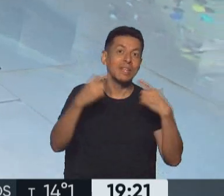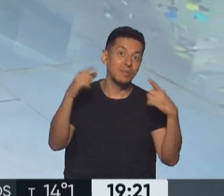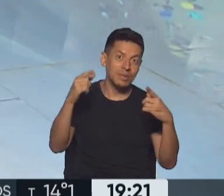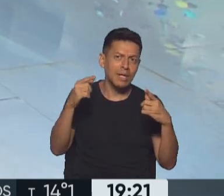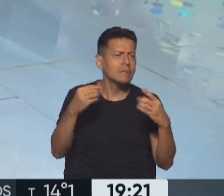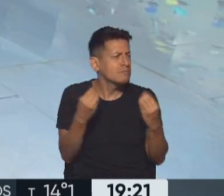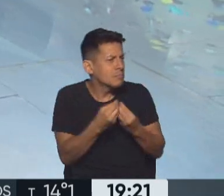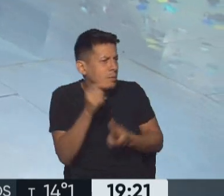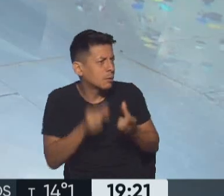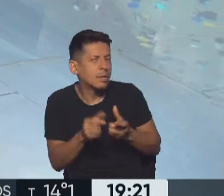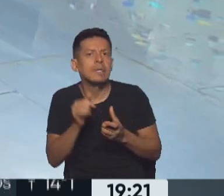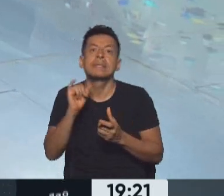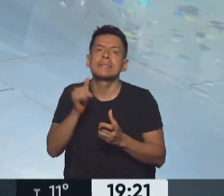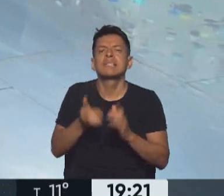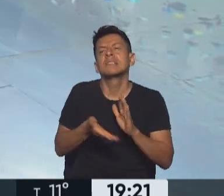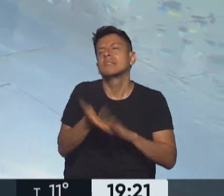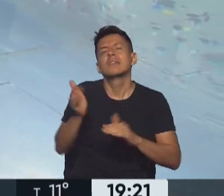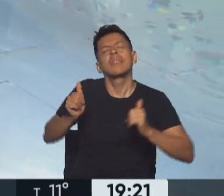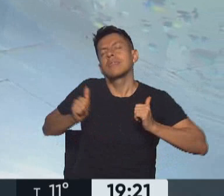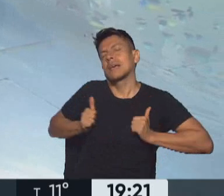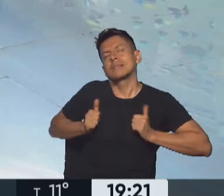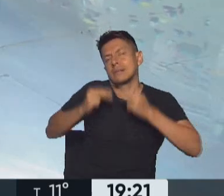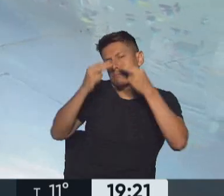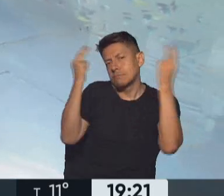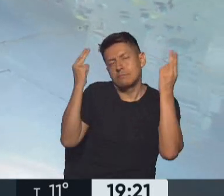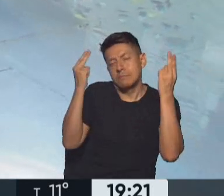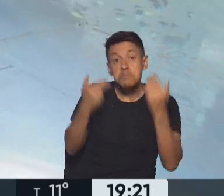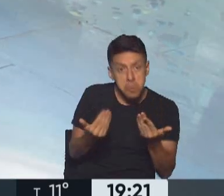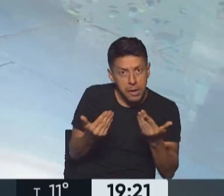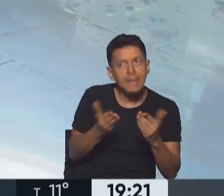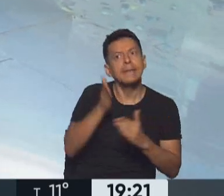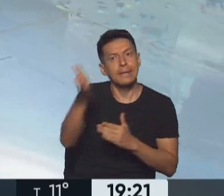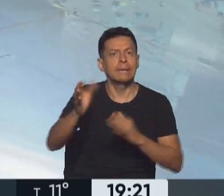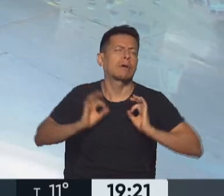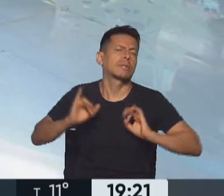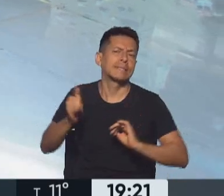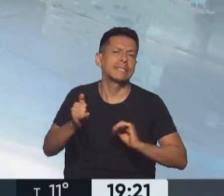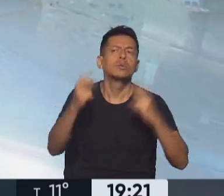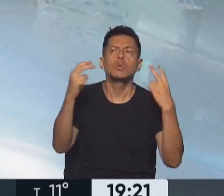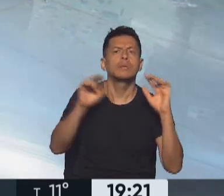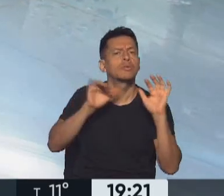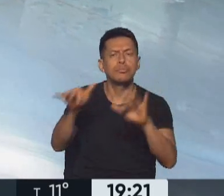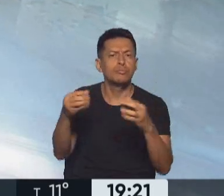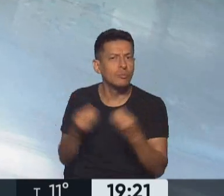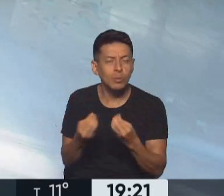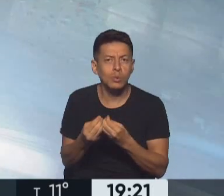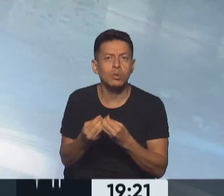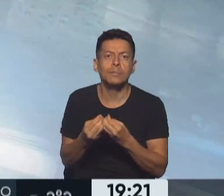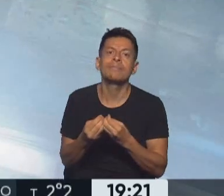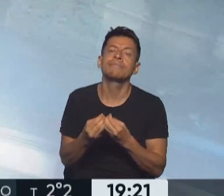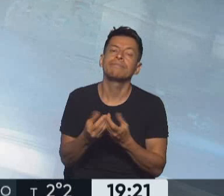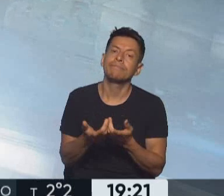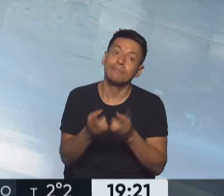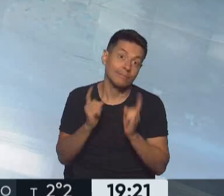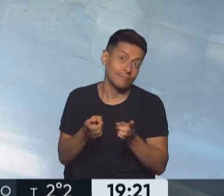Hay que ir a descansar, el que puede que lo haga. Hay mucha gente, afortunadamente, para el turismo, ¿no? Y eso sin desentendernos, por supuesto,